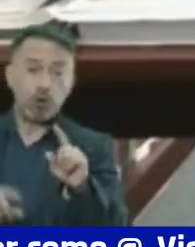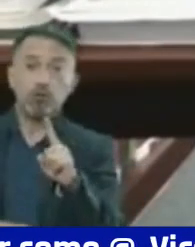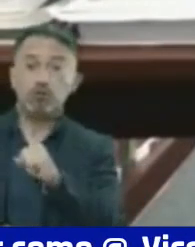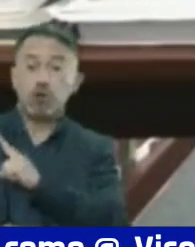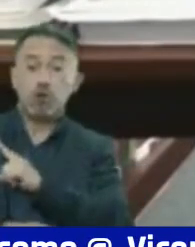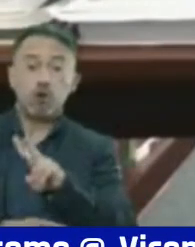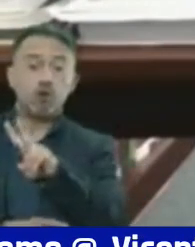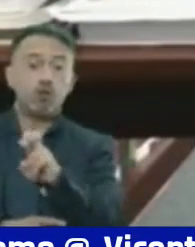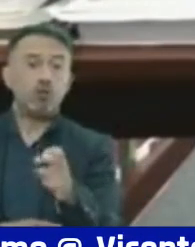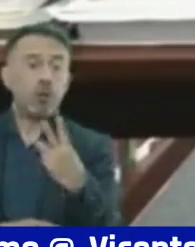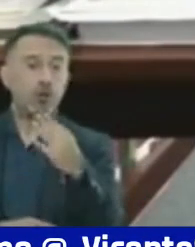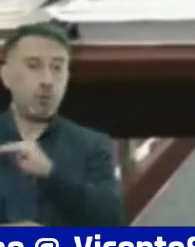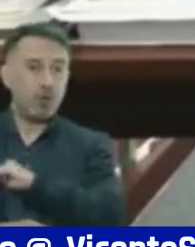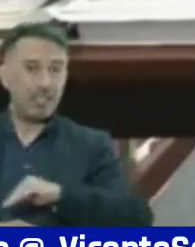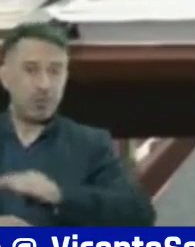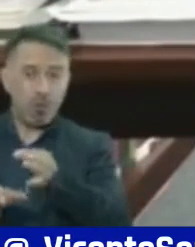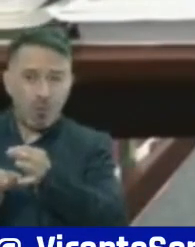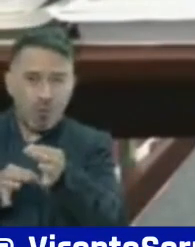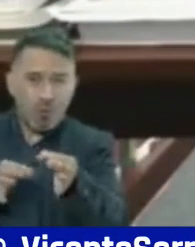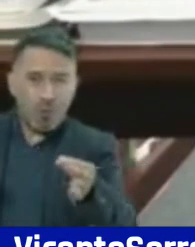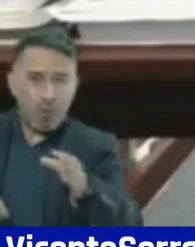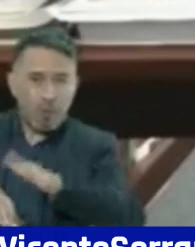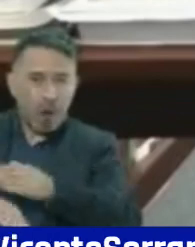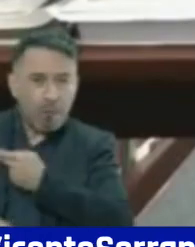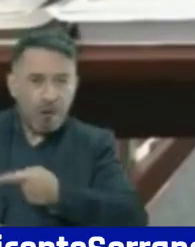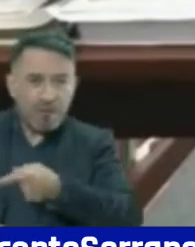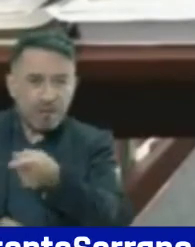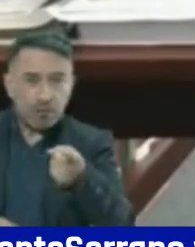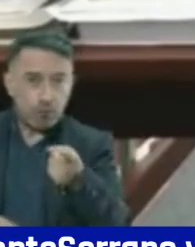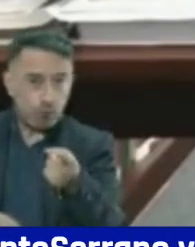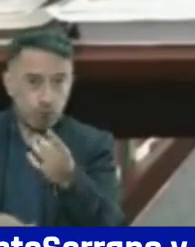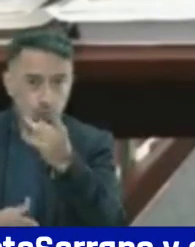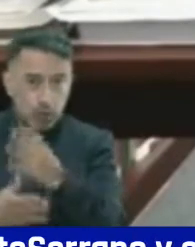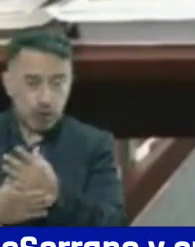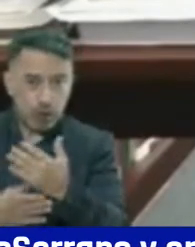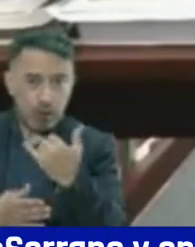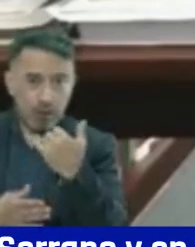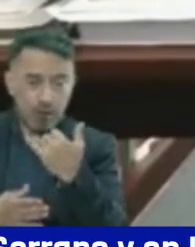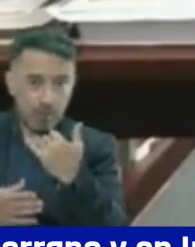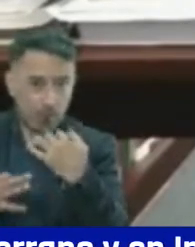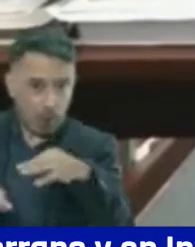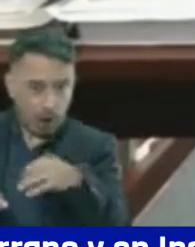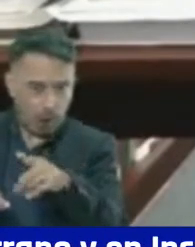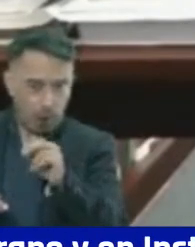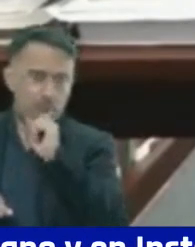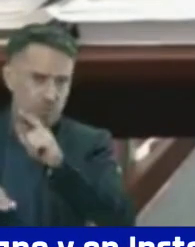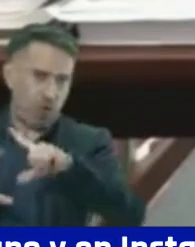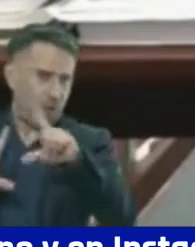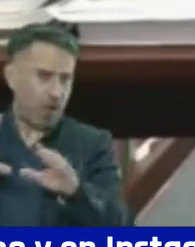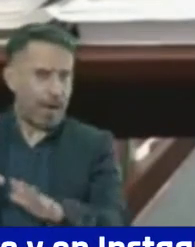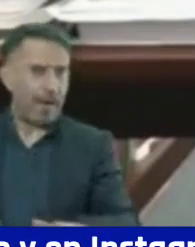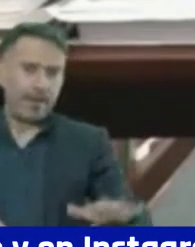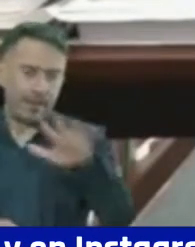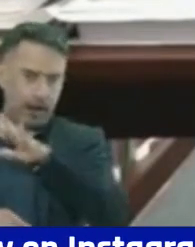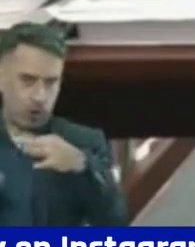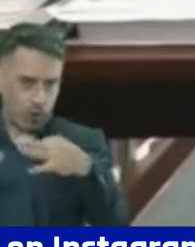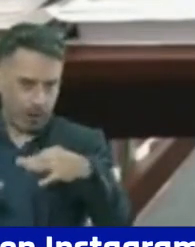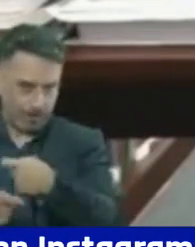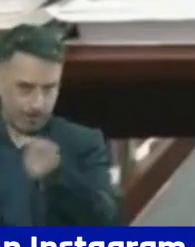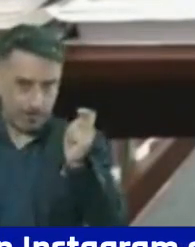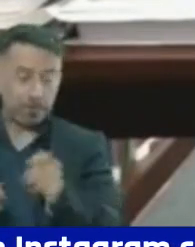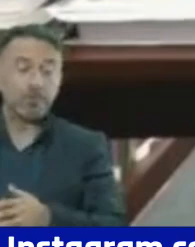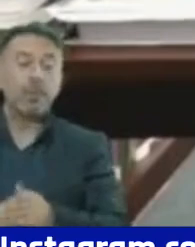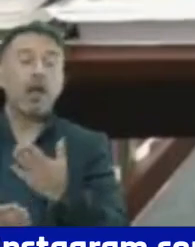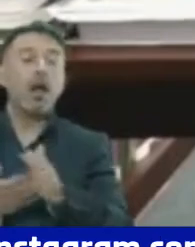de alta marginación, como se había aprobado originalmente en este consejo. De los registros verificados, se detectó que alrededor del